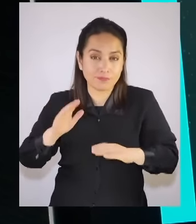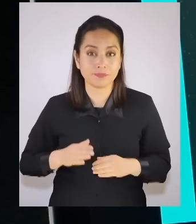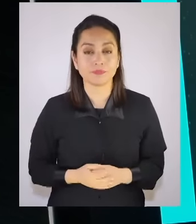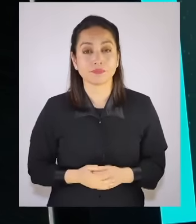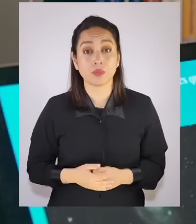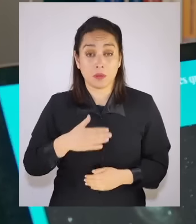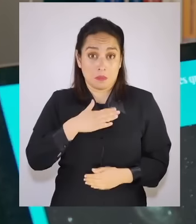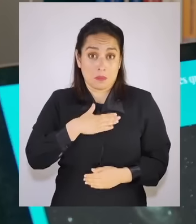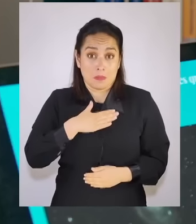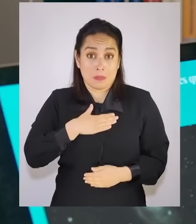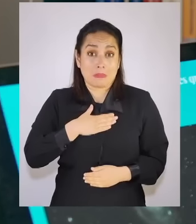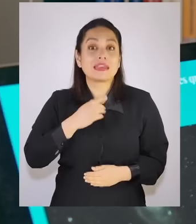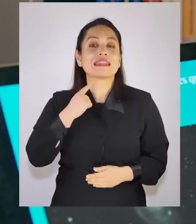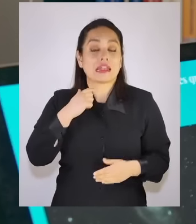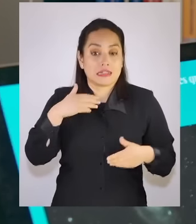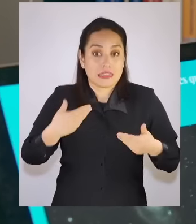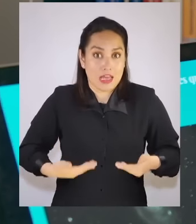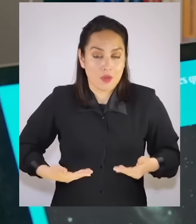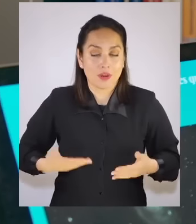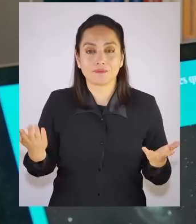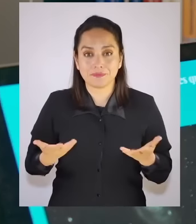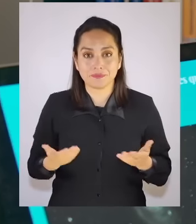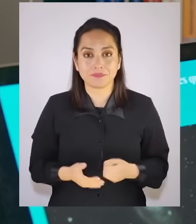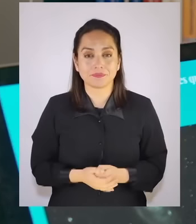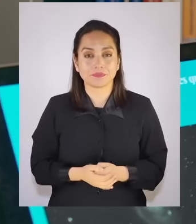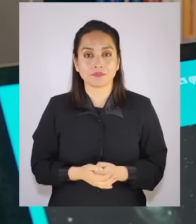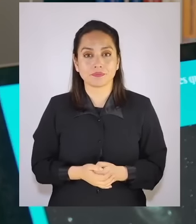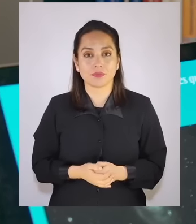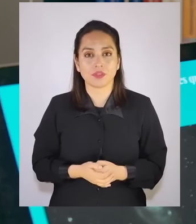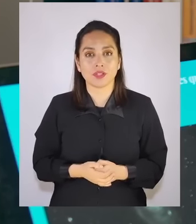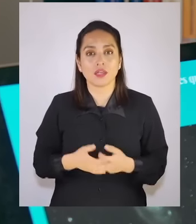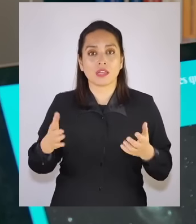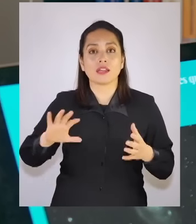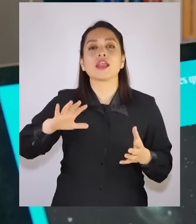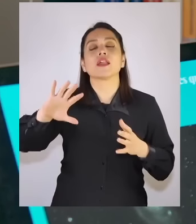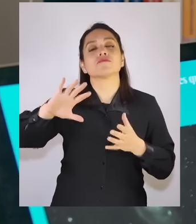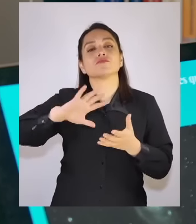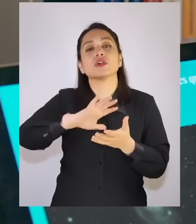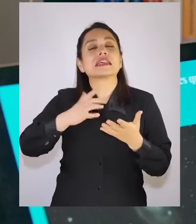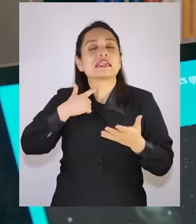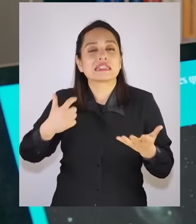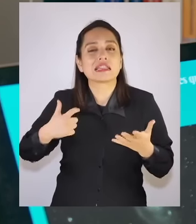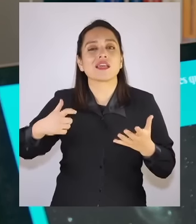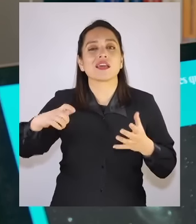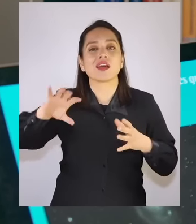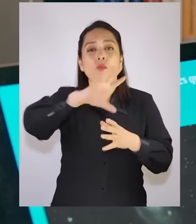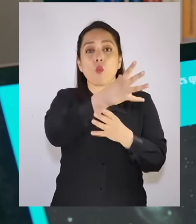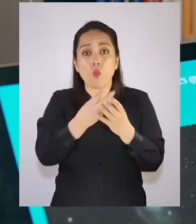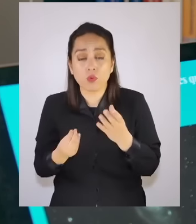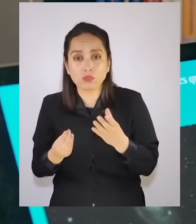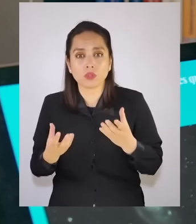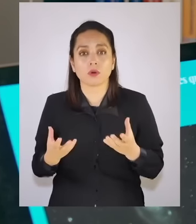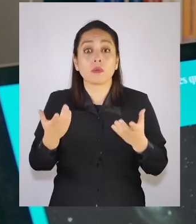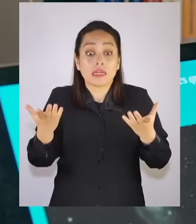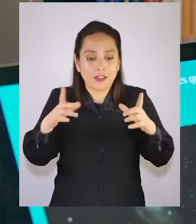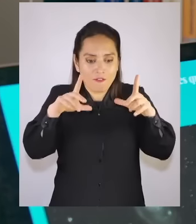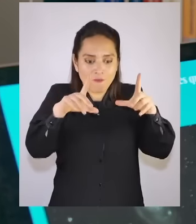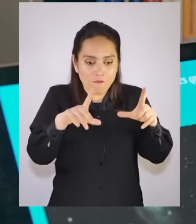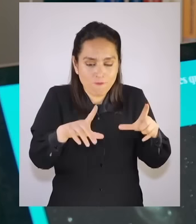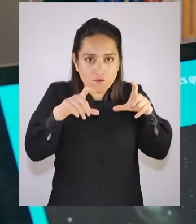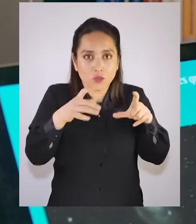Por mi lado, lo que más me interesa ahora en el campo de los agujeros negros supermasivos es la posibilidad de tomar imágenes